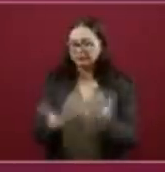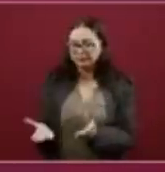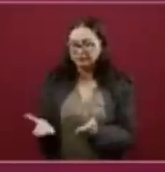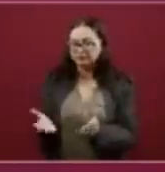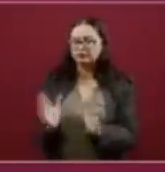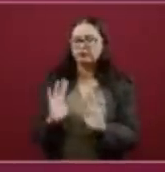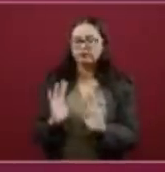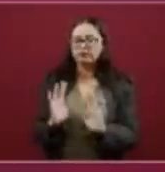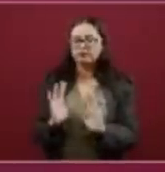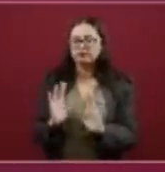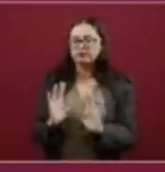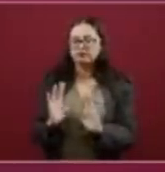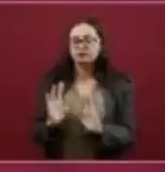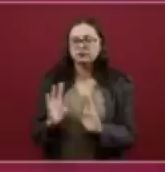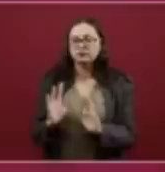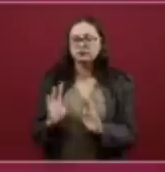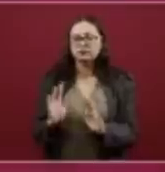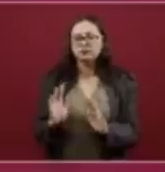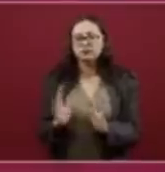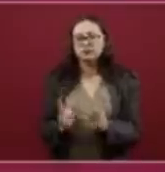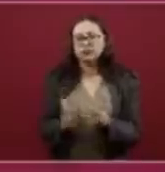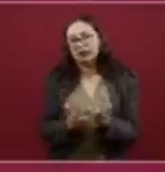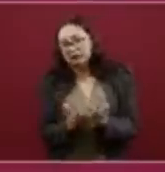para no